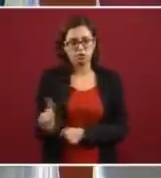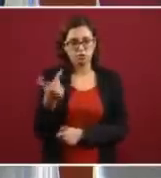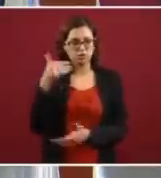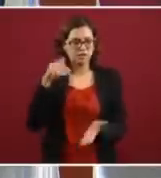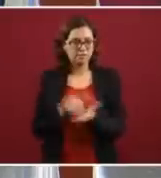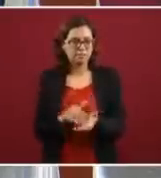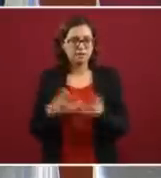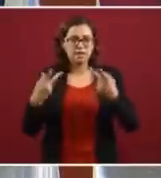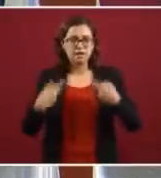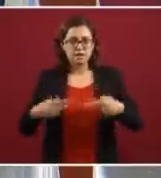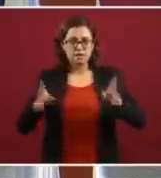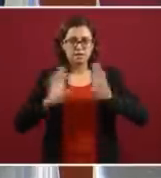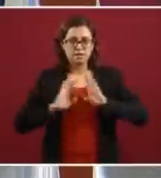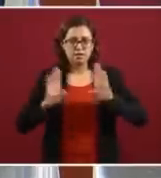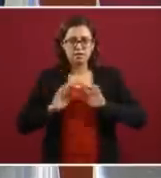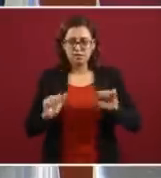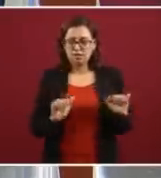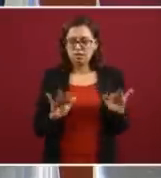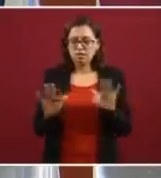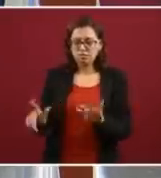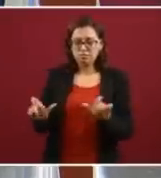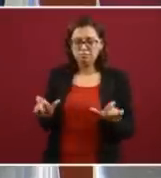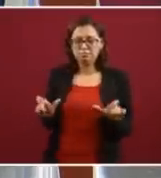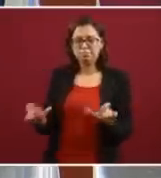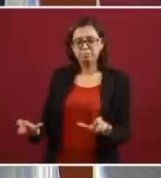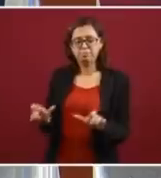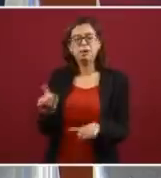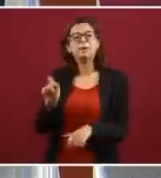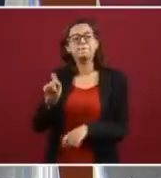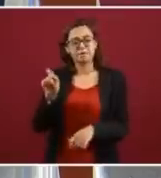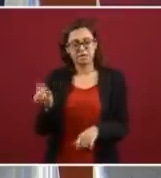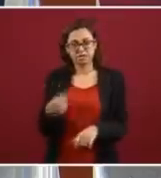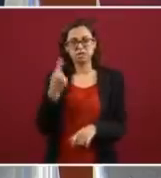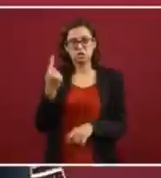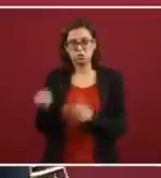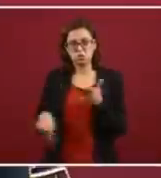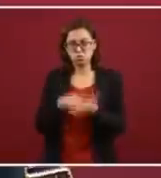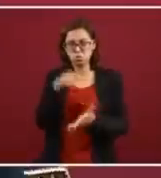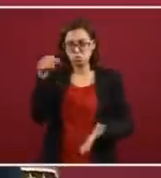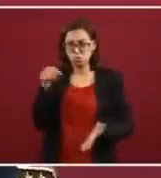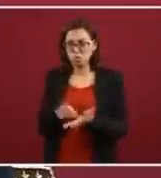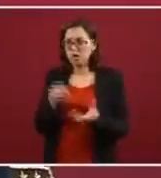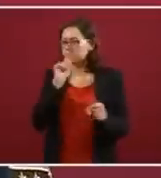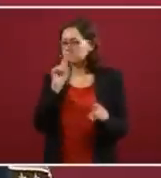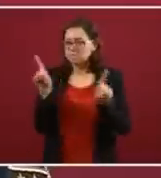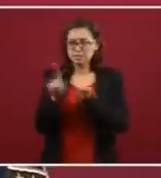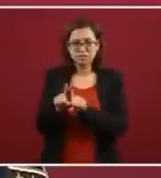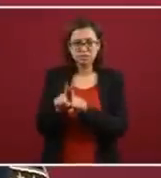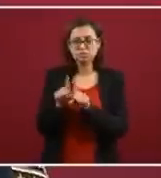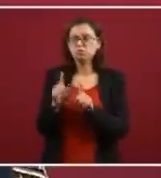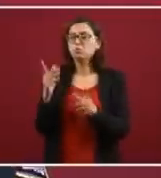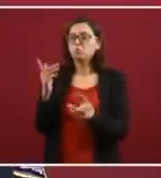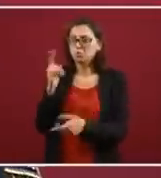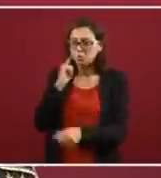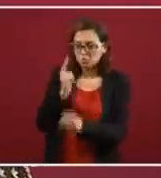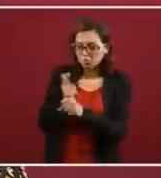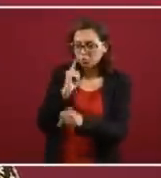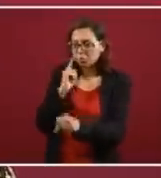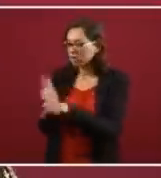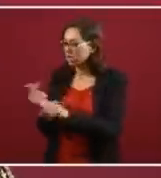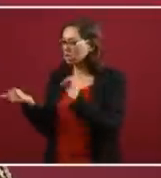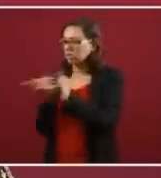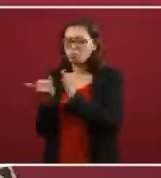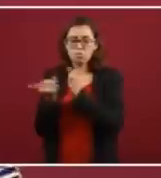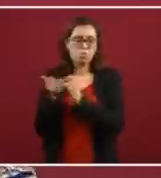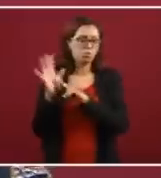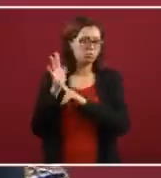hombres en 21 puestos de revisión, también con el mismo equipo de inspección no intrusiva, con el mismo apoyo de